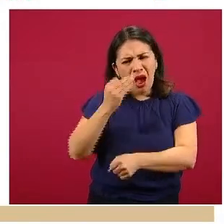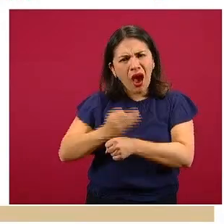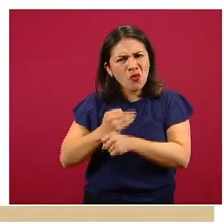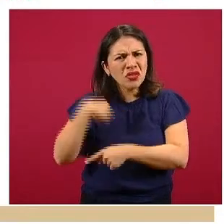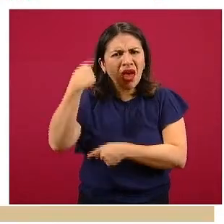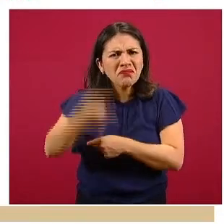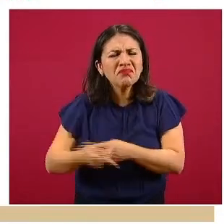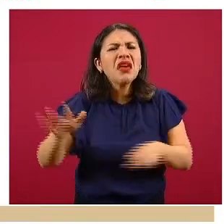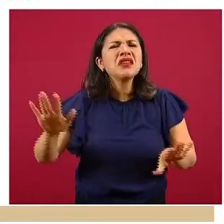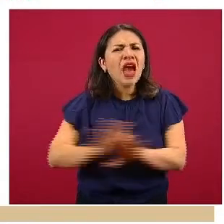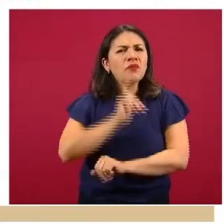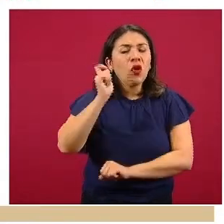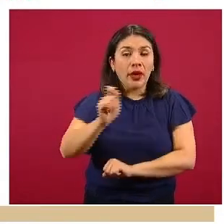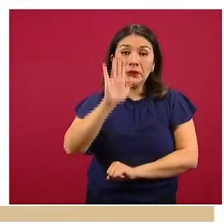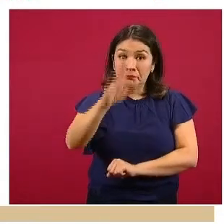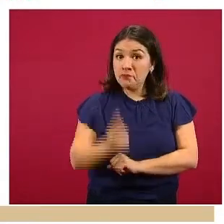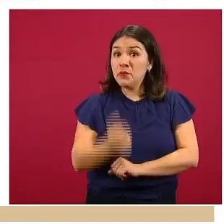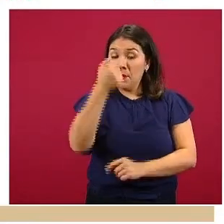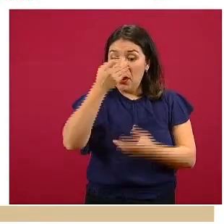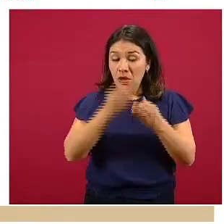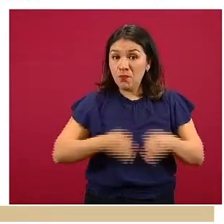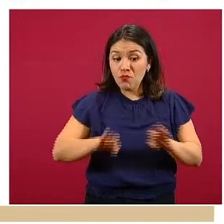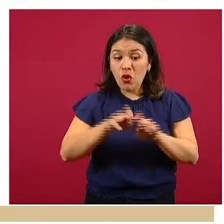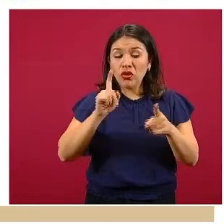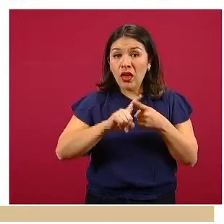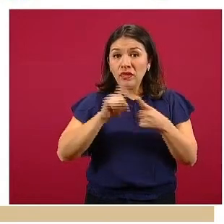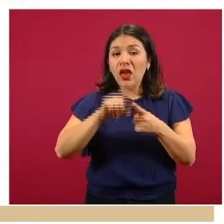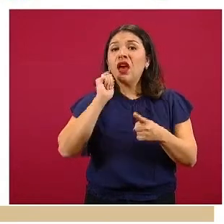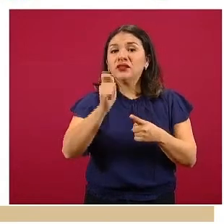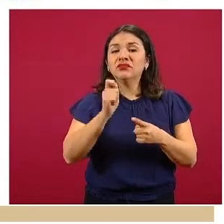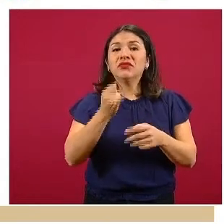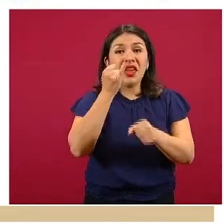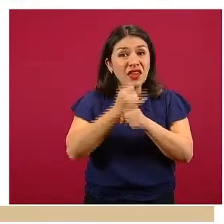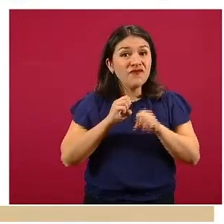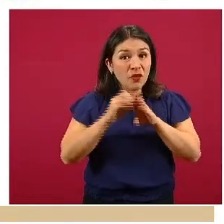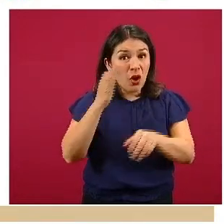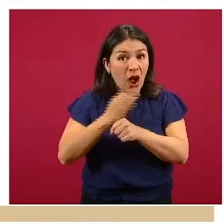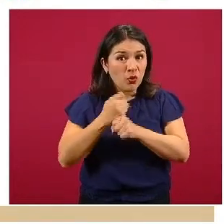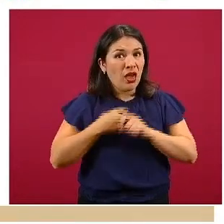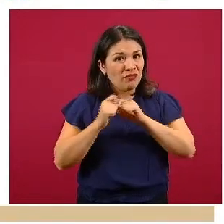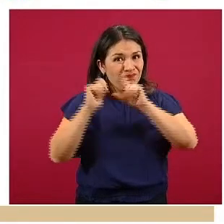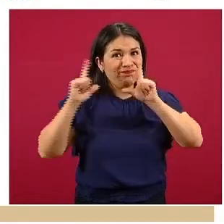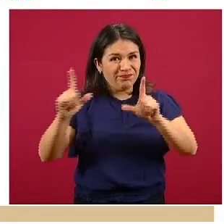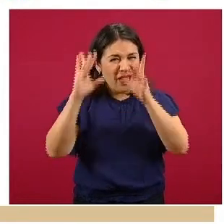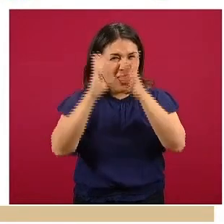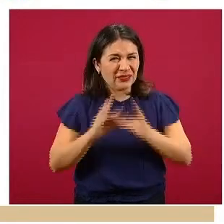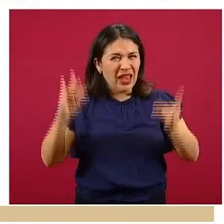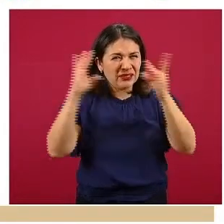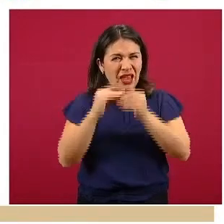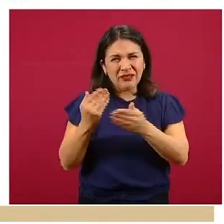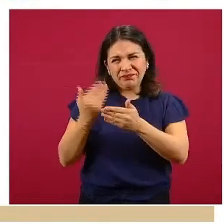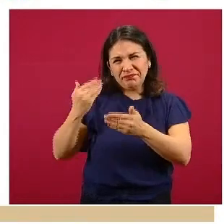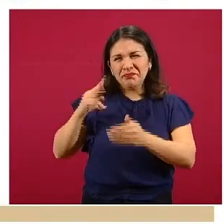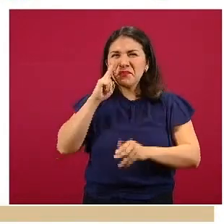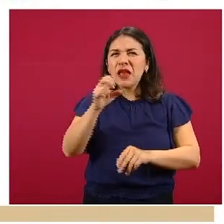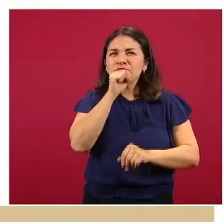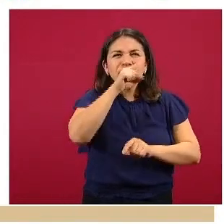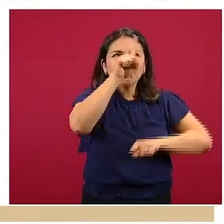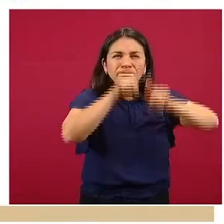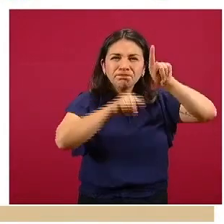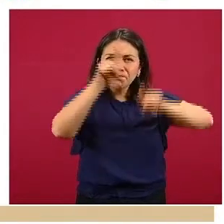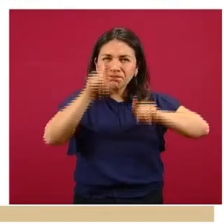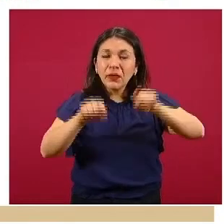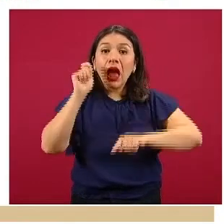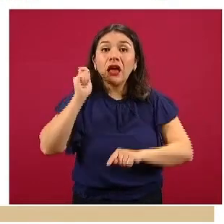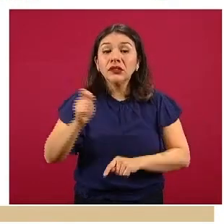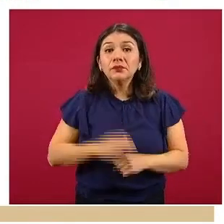primer dato importante que está de la mano con la información que acabamos de presentar en las gráficas previas